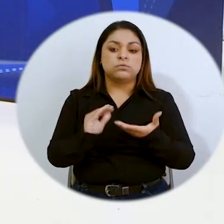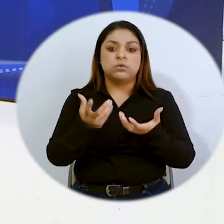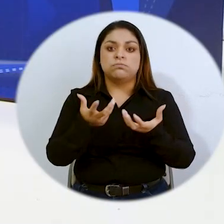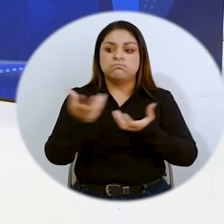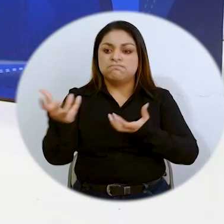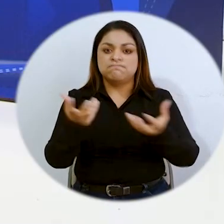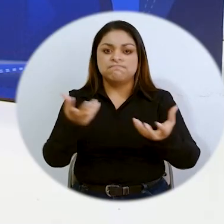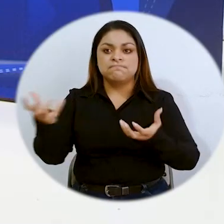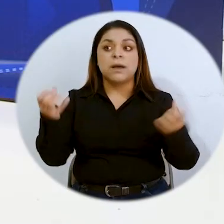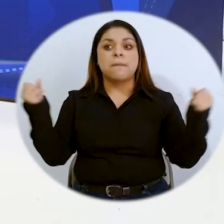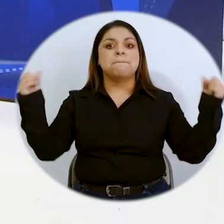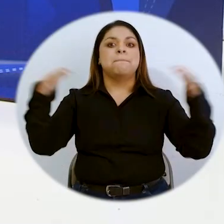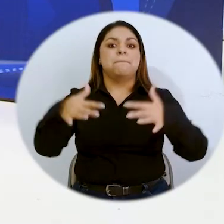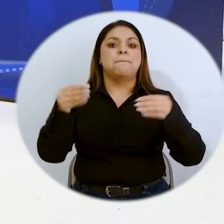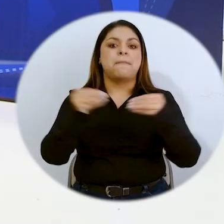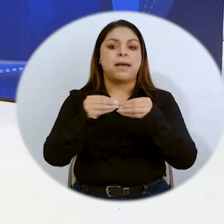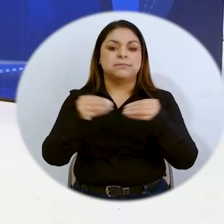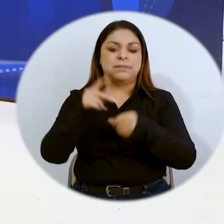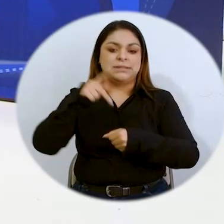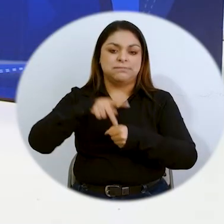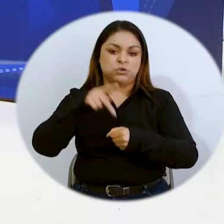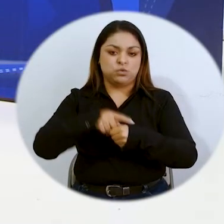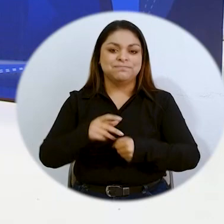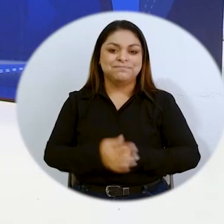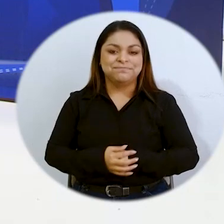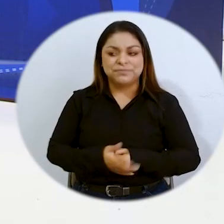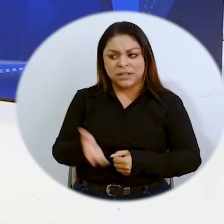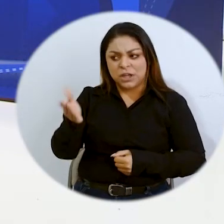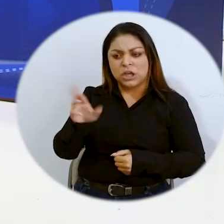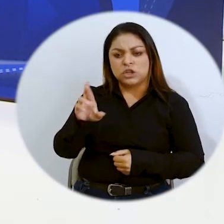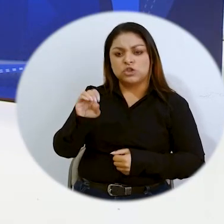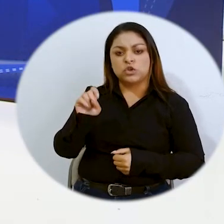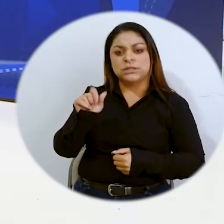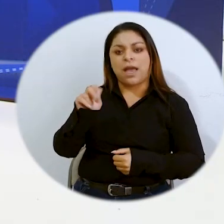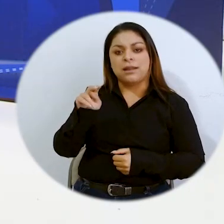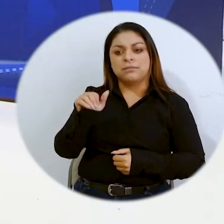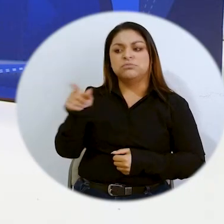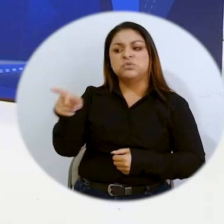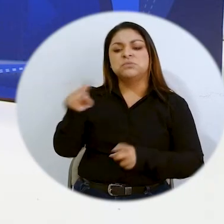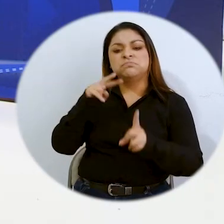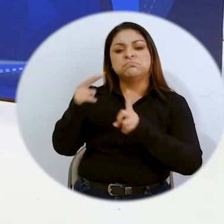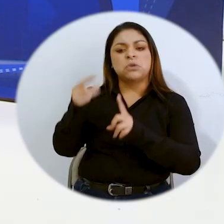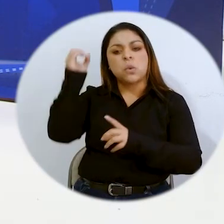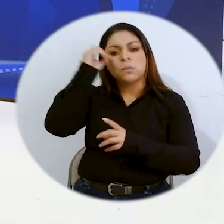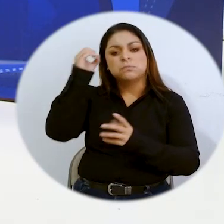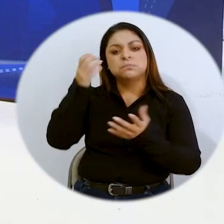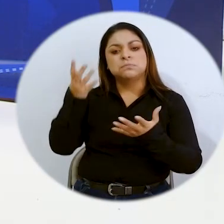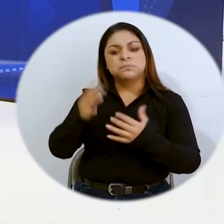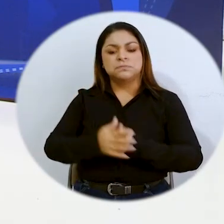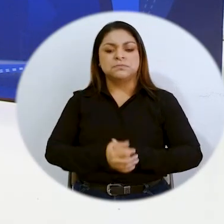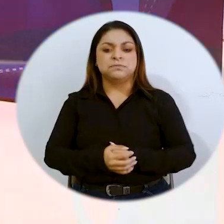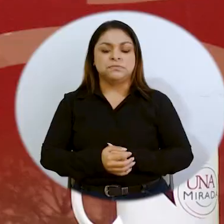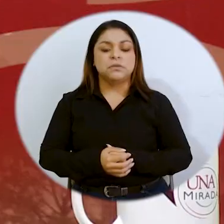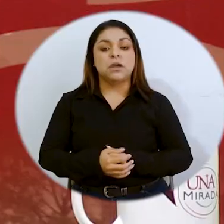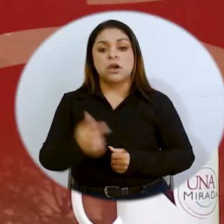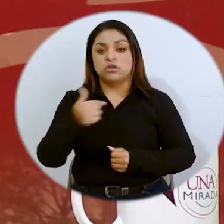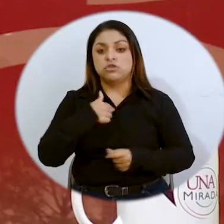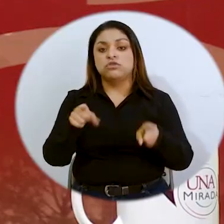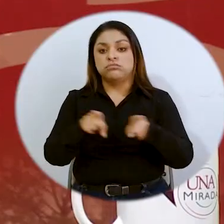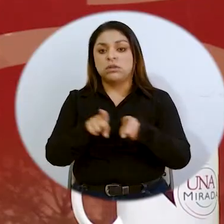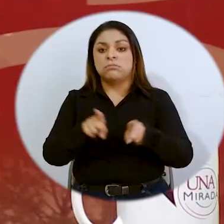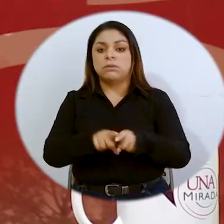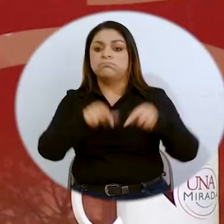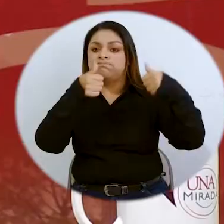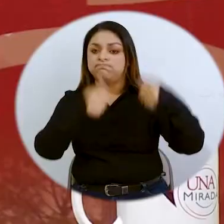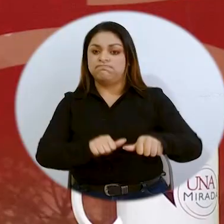Desde tu perspectiva, Roxana, ¿cuál podría ser tu opinión sobre el reciente proceso electoral? Sí, yo coincido